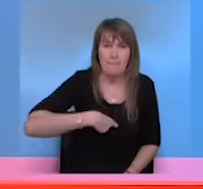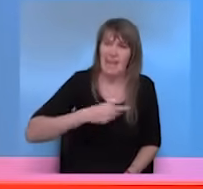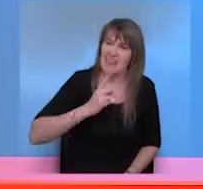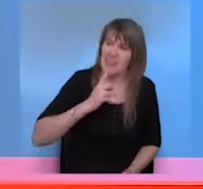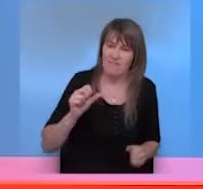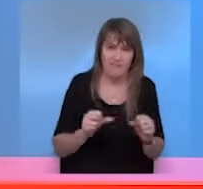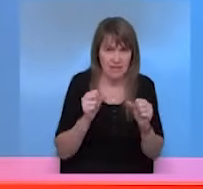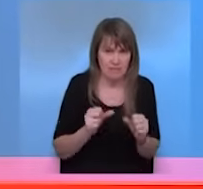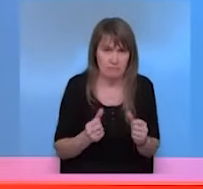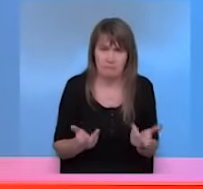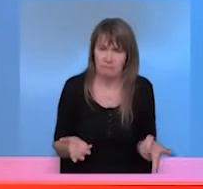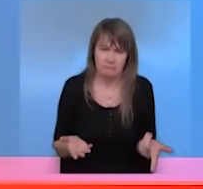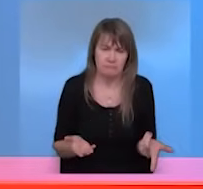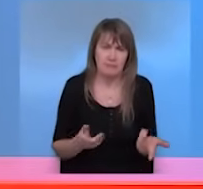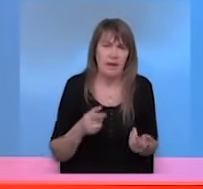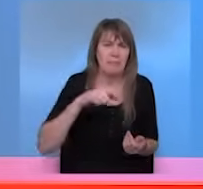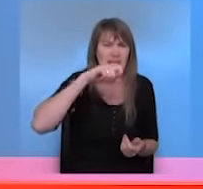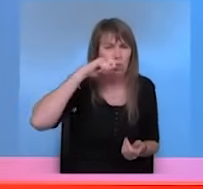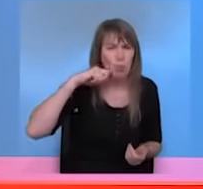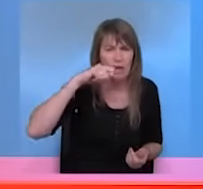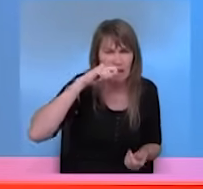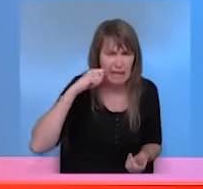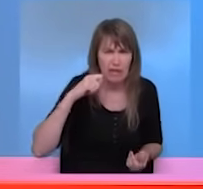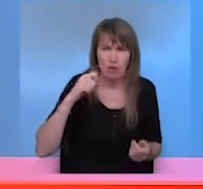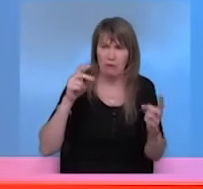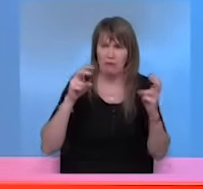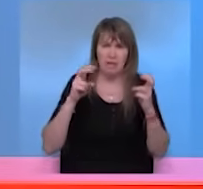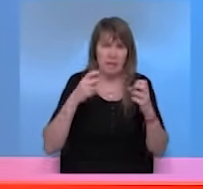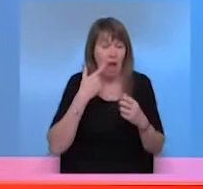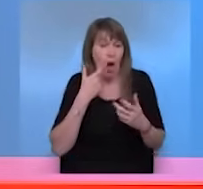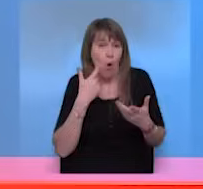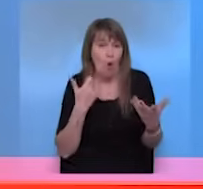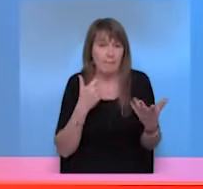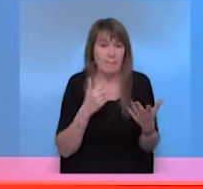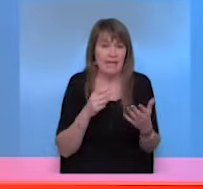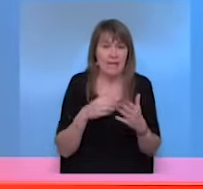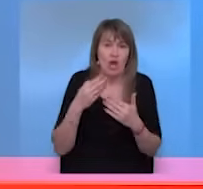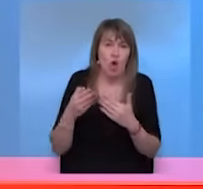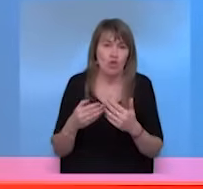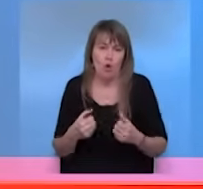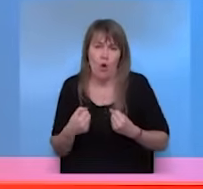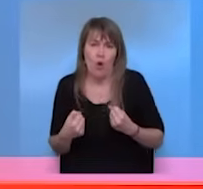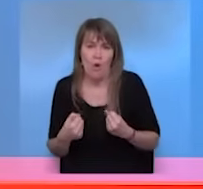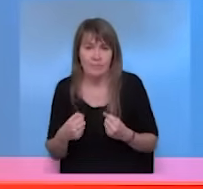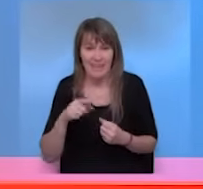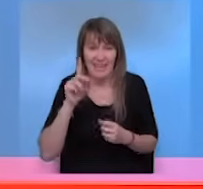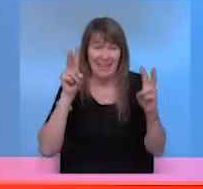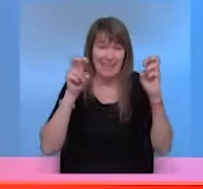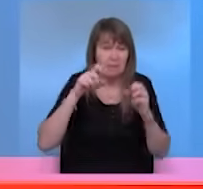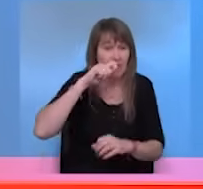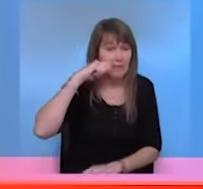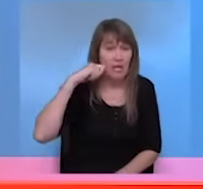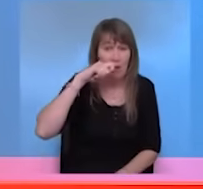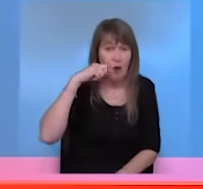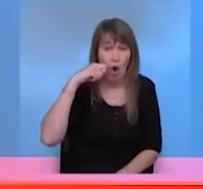hacer toda la cuestión ya de la masculinidad de que de que uno es hombre y al otro no le mide la hombría y toda esa cosa que ya es